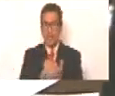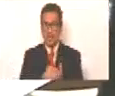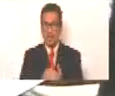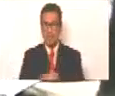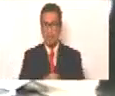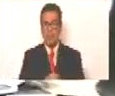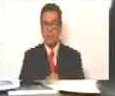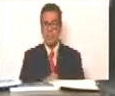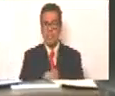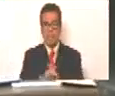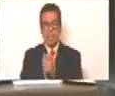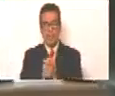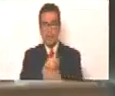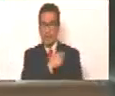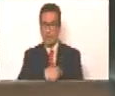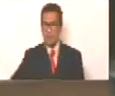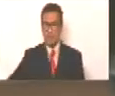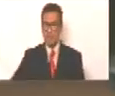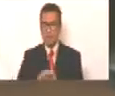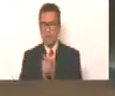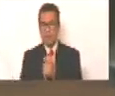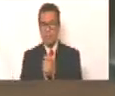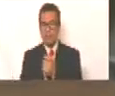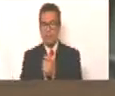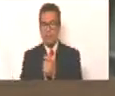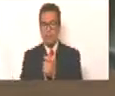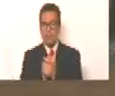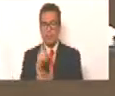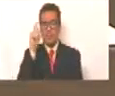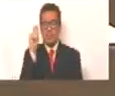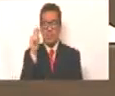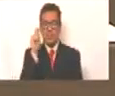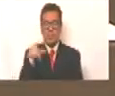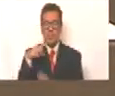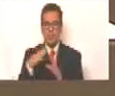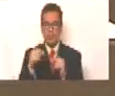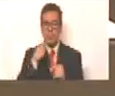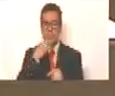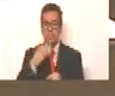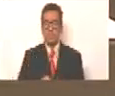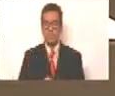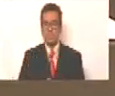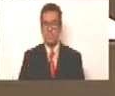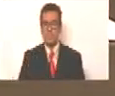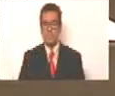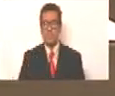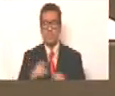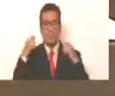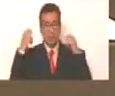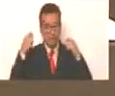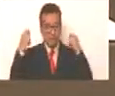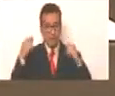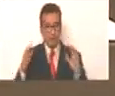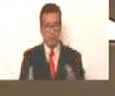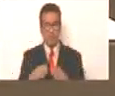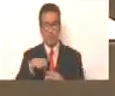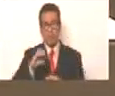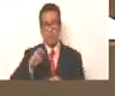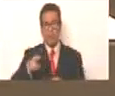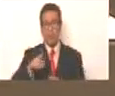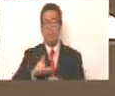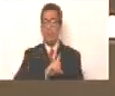compañero presidente, colegas parlamentarios, y en efecto, ¡que viva, pues, el cocuy larense,